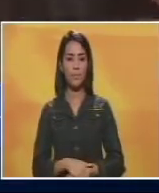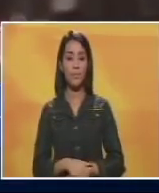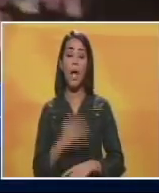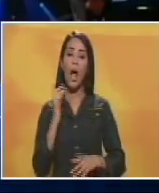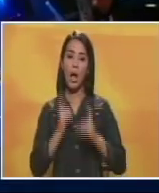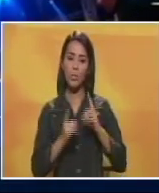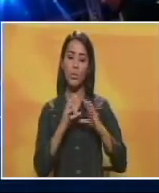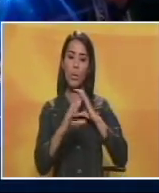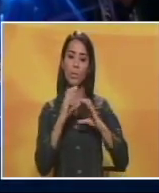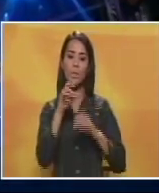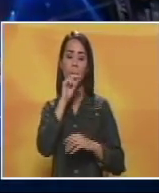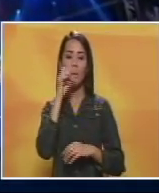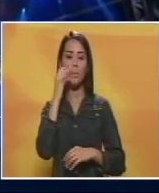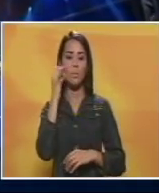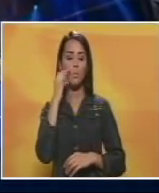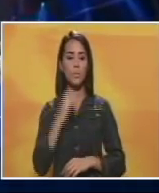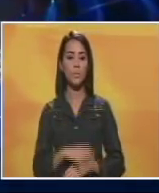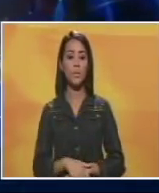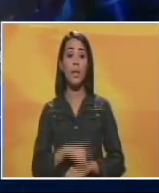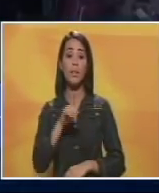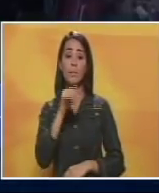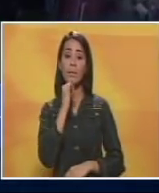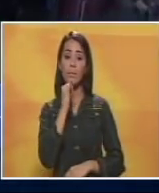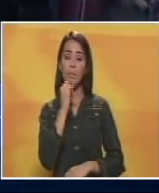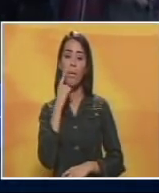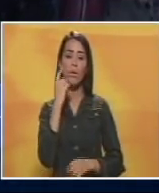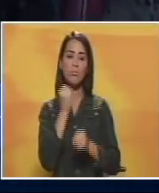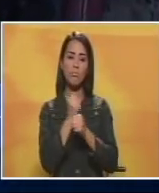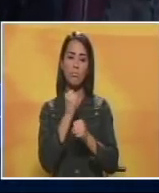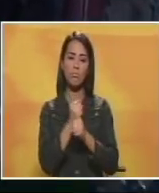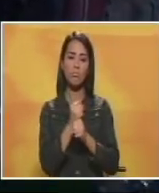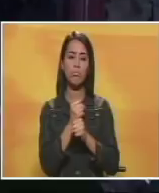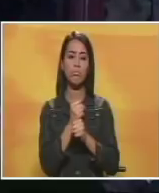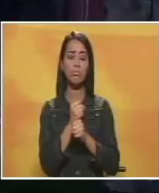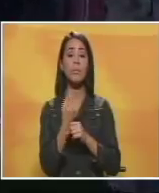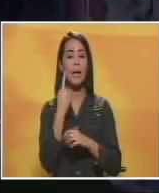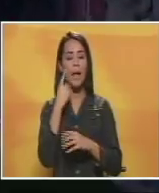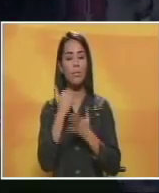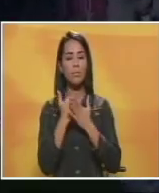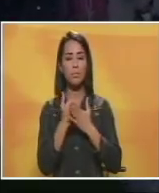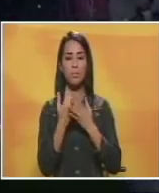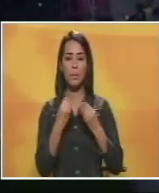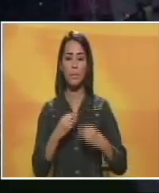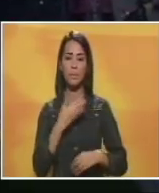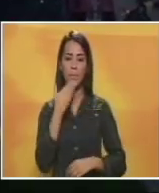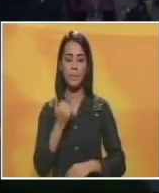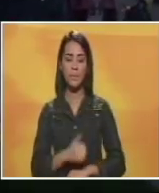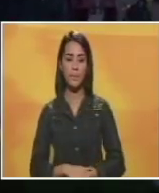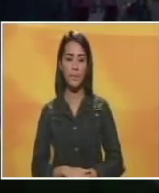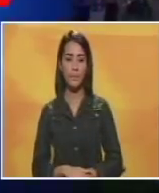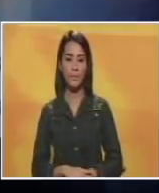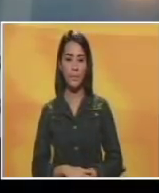algunos de ellos por Twitter. Grande confesó que ponerse a trabajar es lo único que le ayuda.